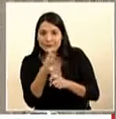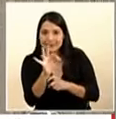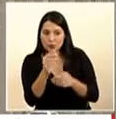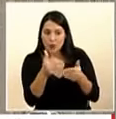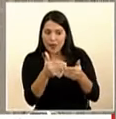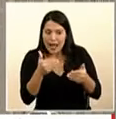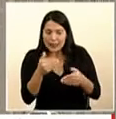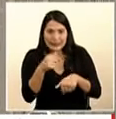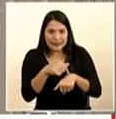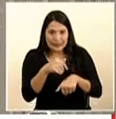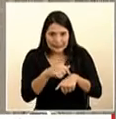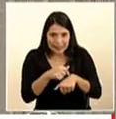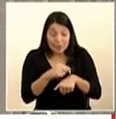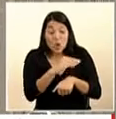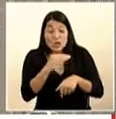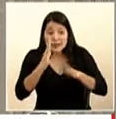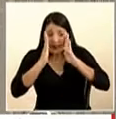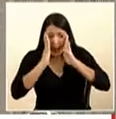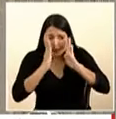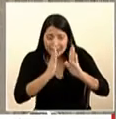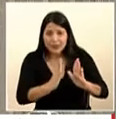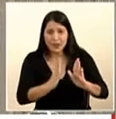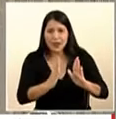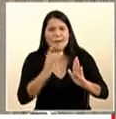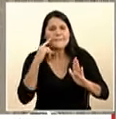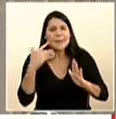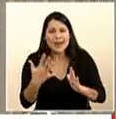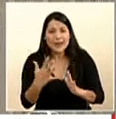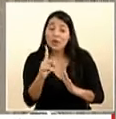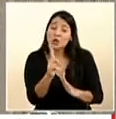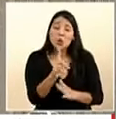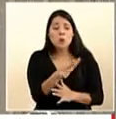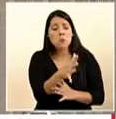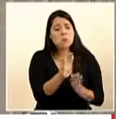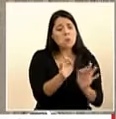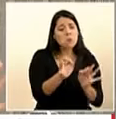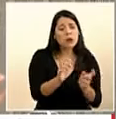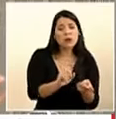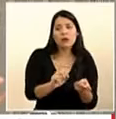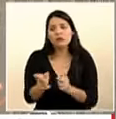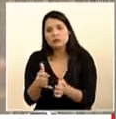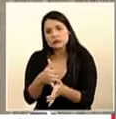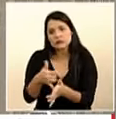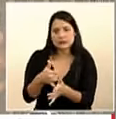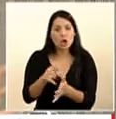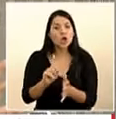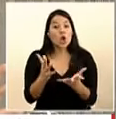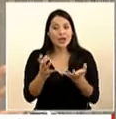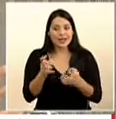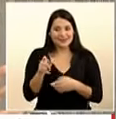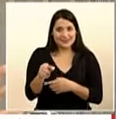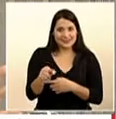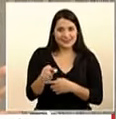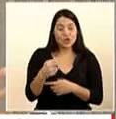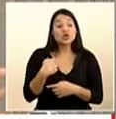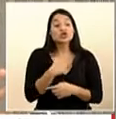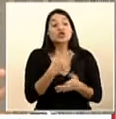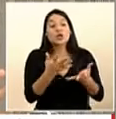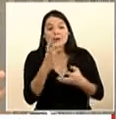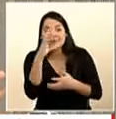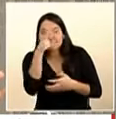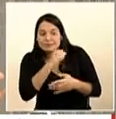pacientes para que no evolucionen de casos leves a casos severos esos son los dos pasos detectarlos de manera temprana